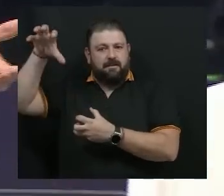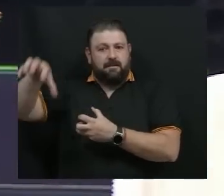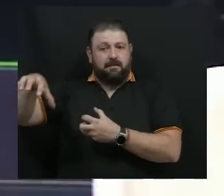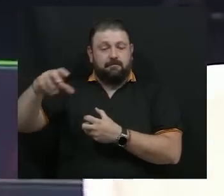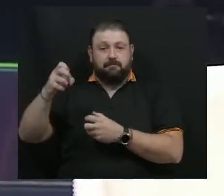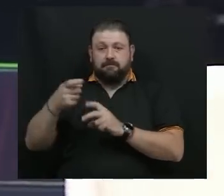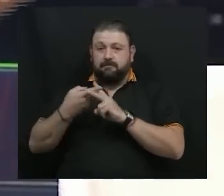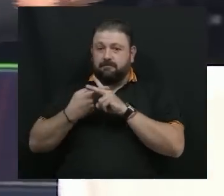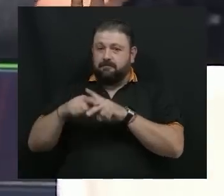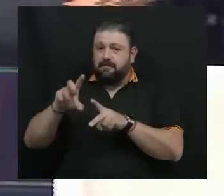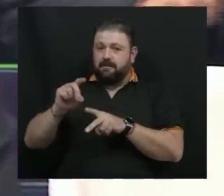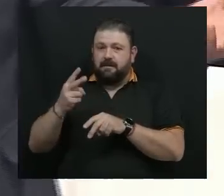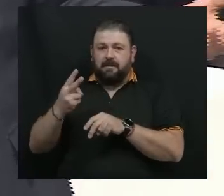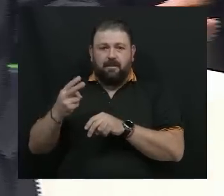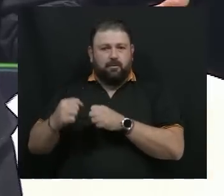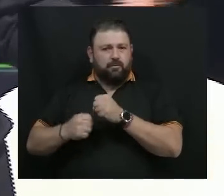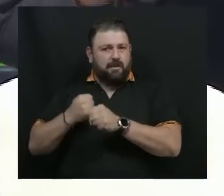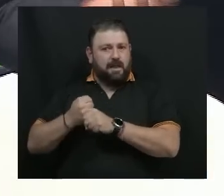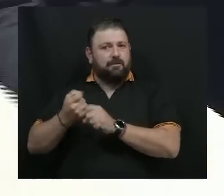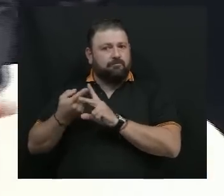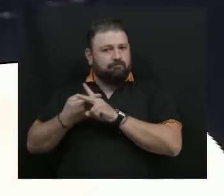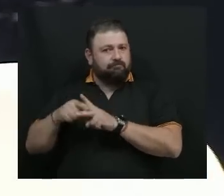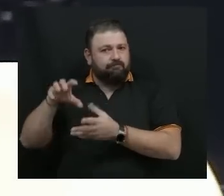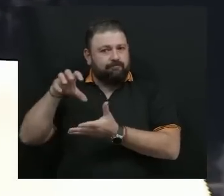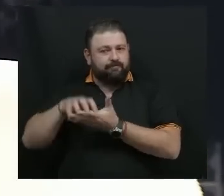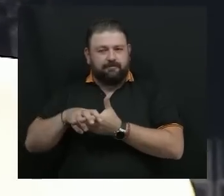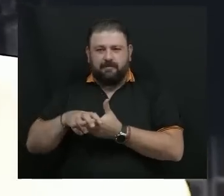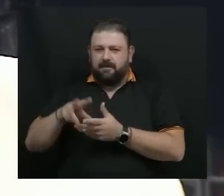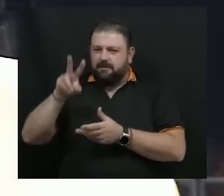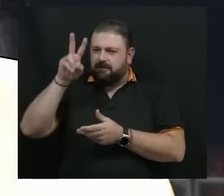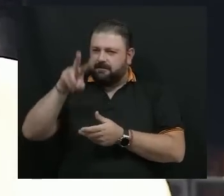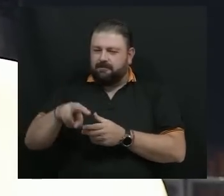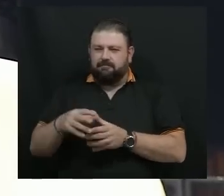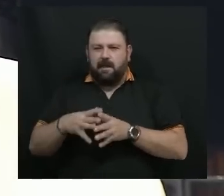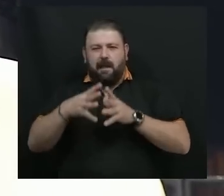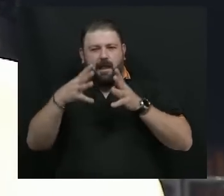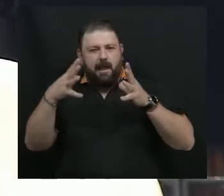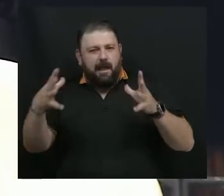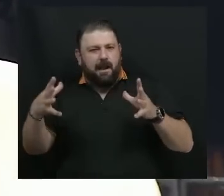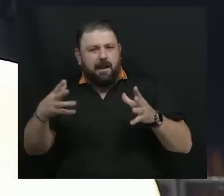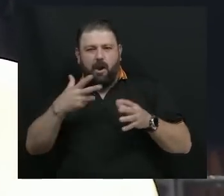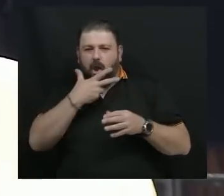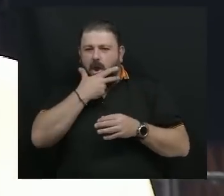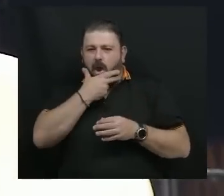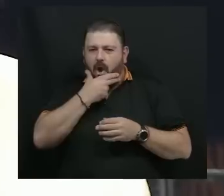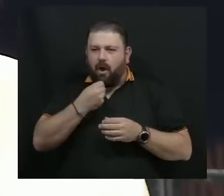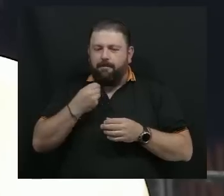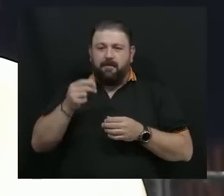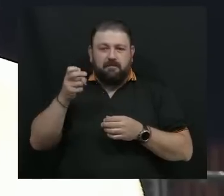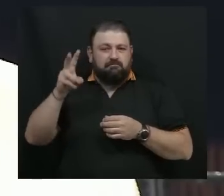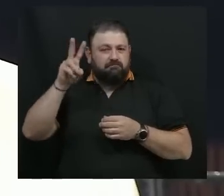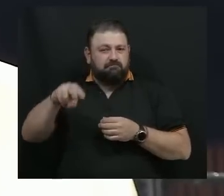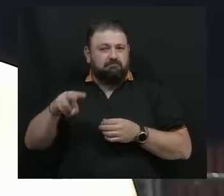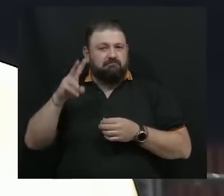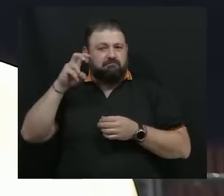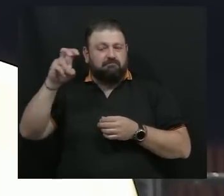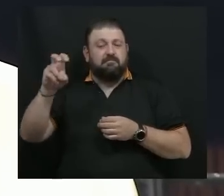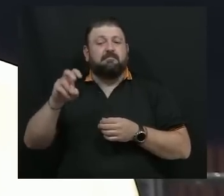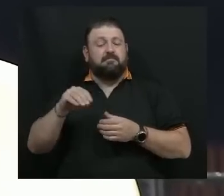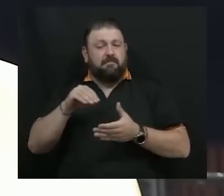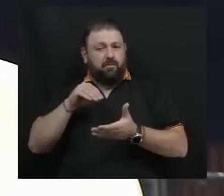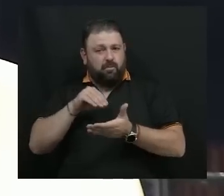años con la visión de un gran hombre, alguien que soñó esto y hoy sigue siendo una